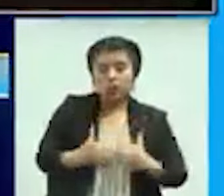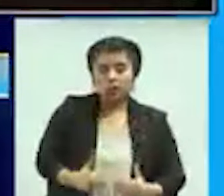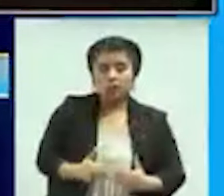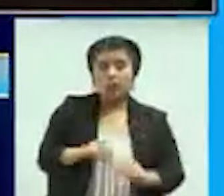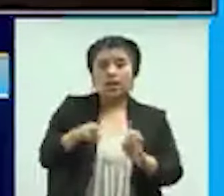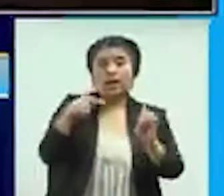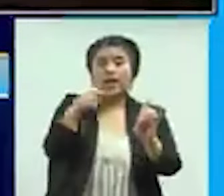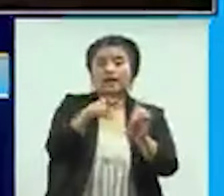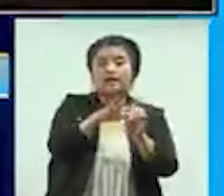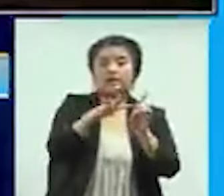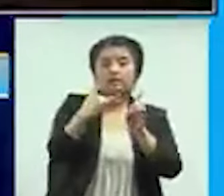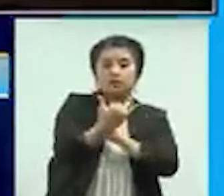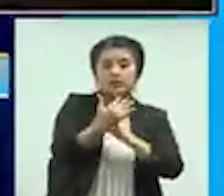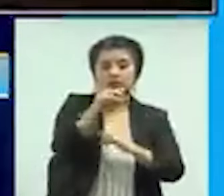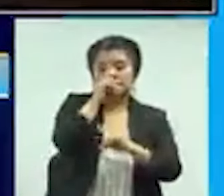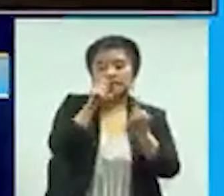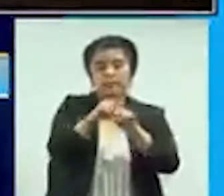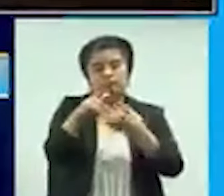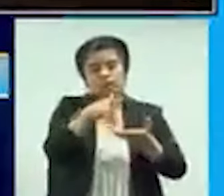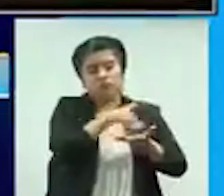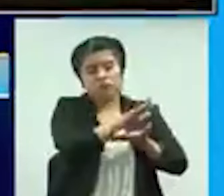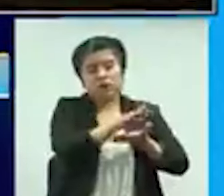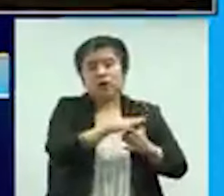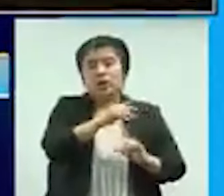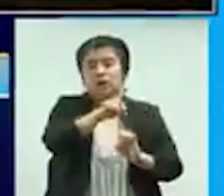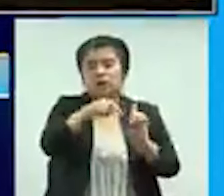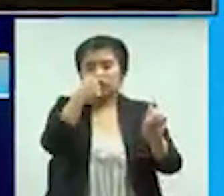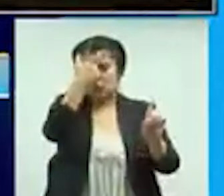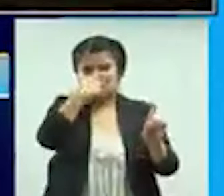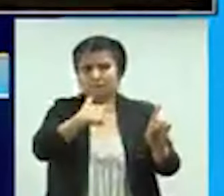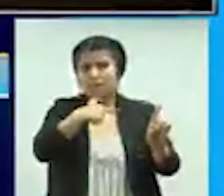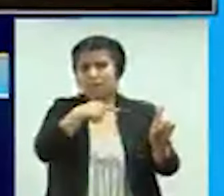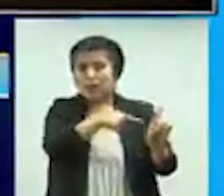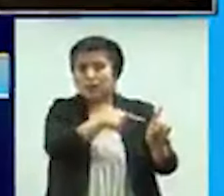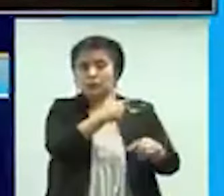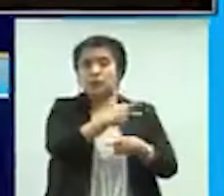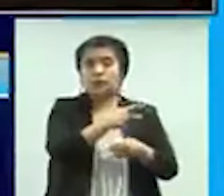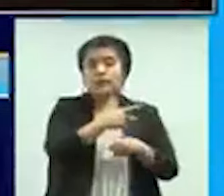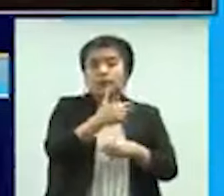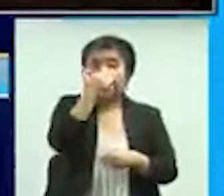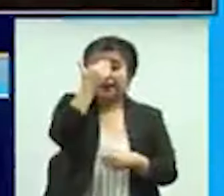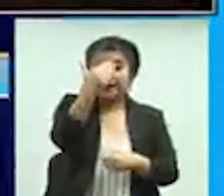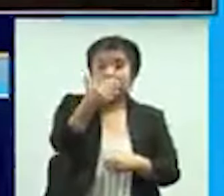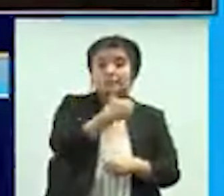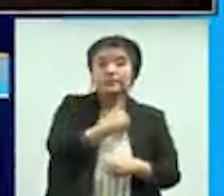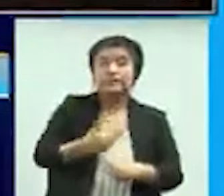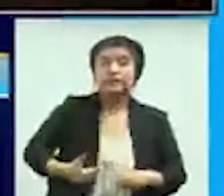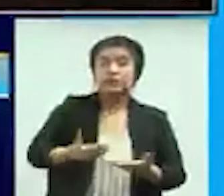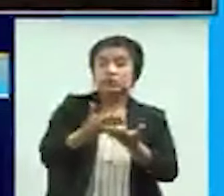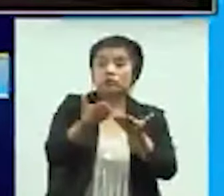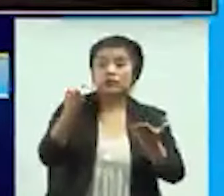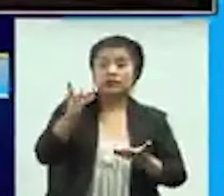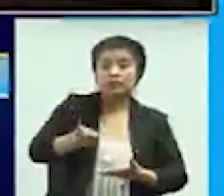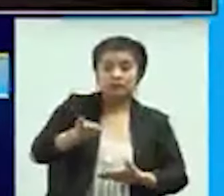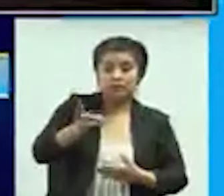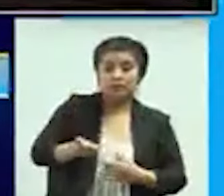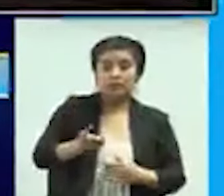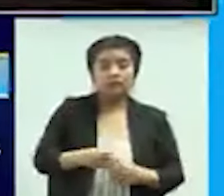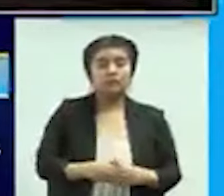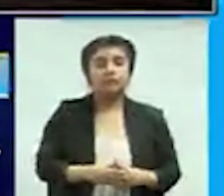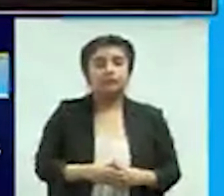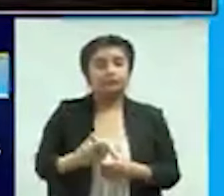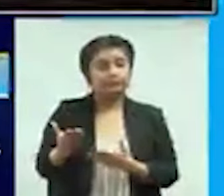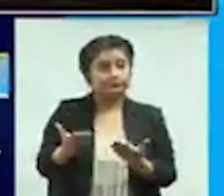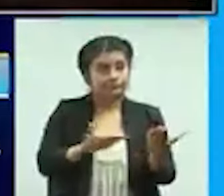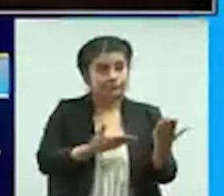Estos actos también son rechazados y condenados por Guatemala. Gracias, señor presidente. Honorable pleno. Tiene